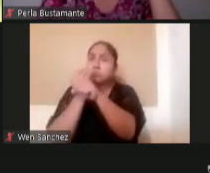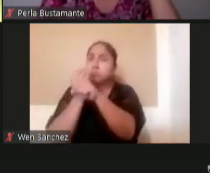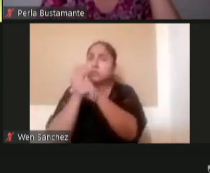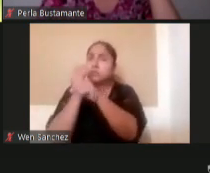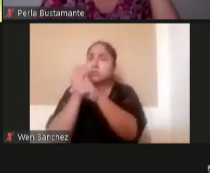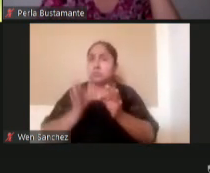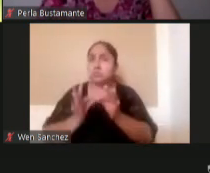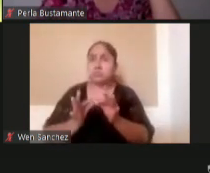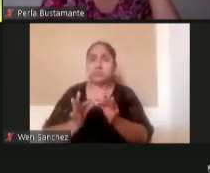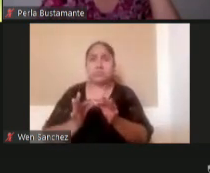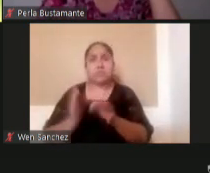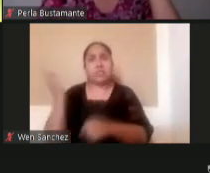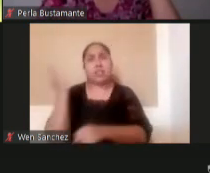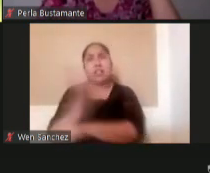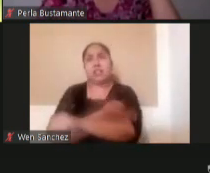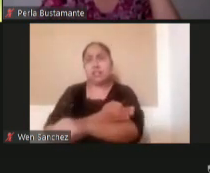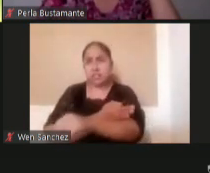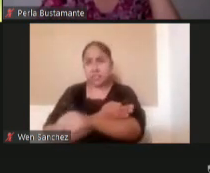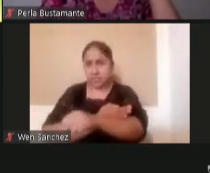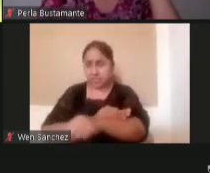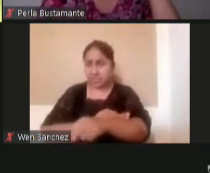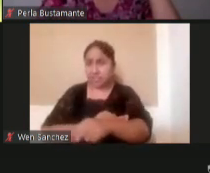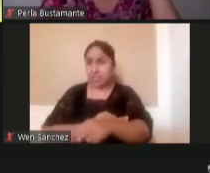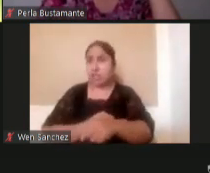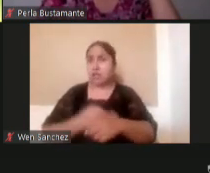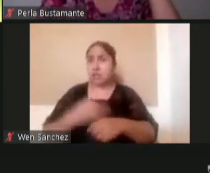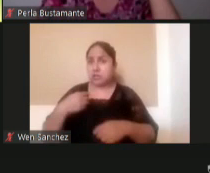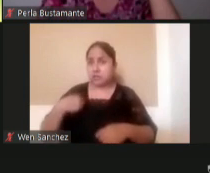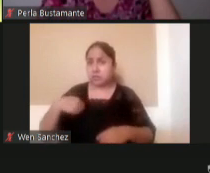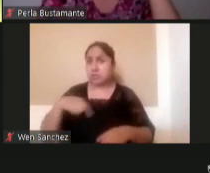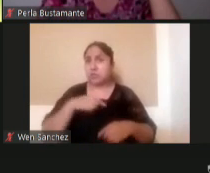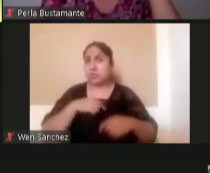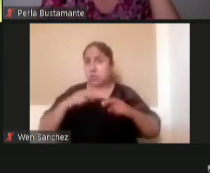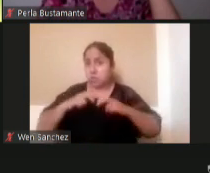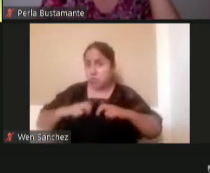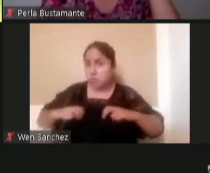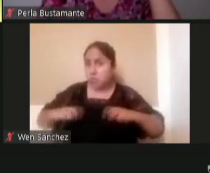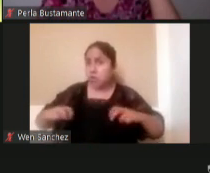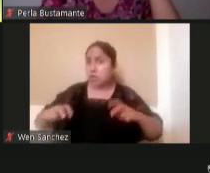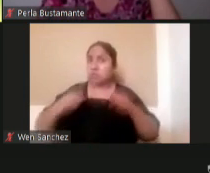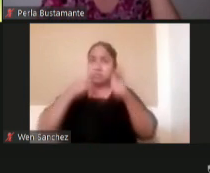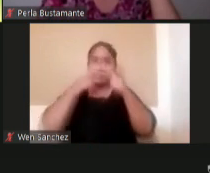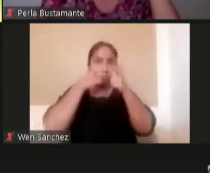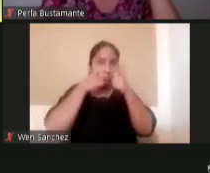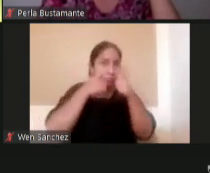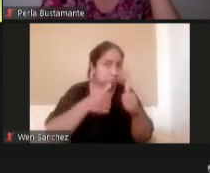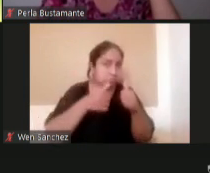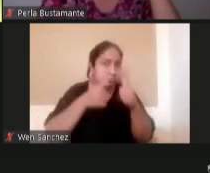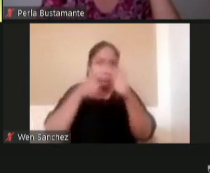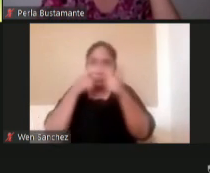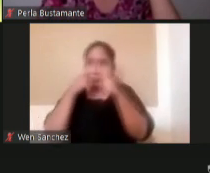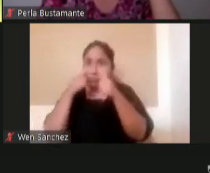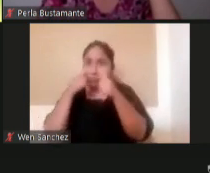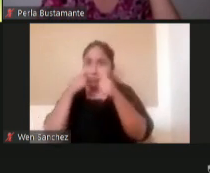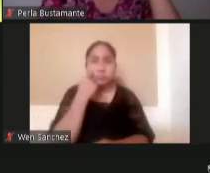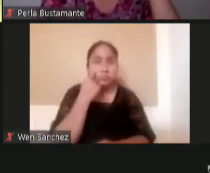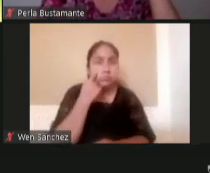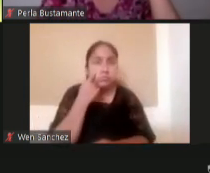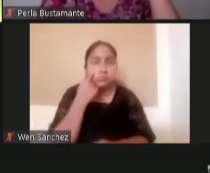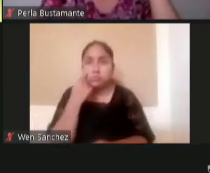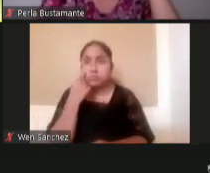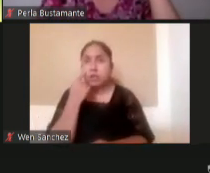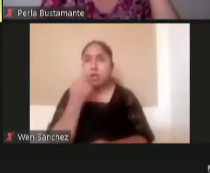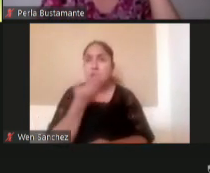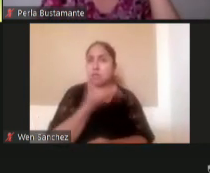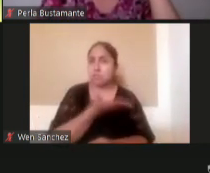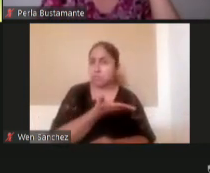que nosotros como cabildo estamos tratando también el tema y estamos solicitando la regularización del